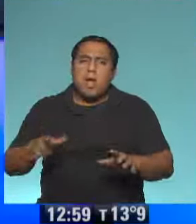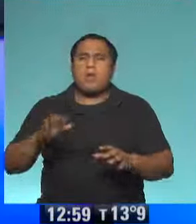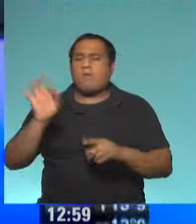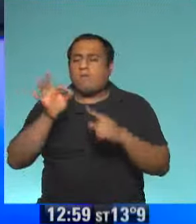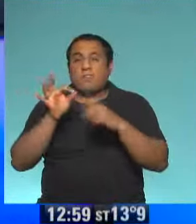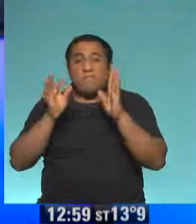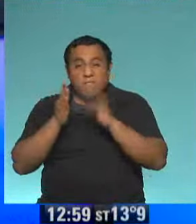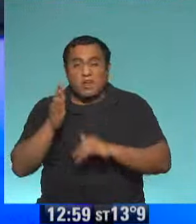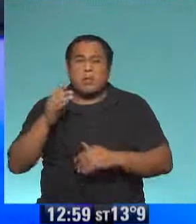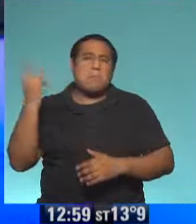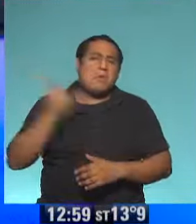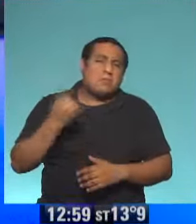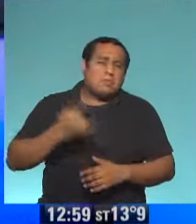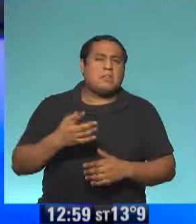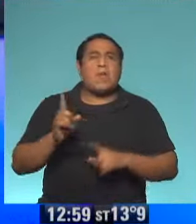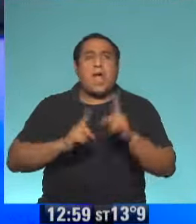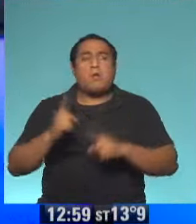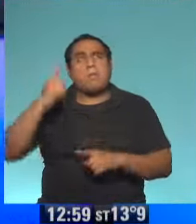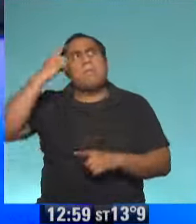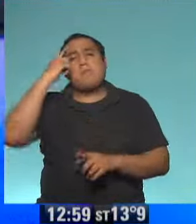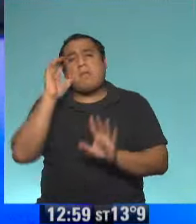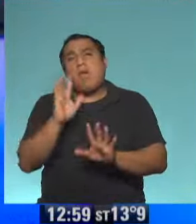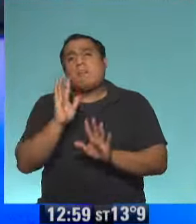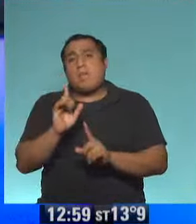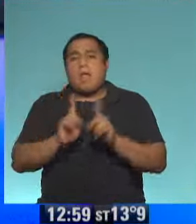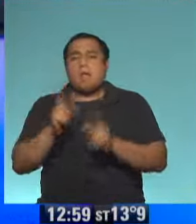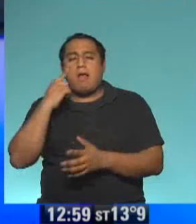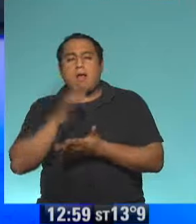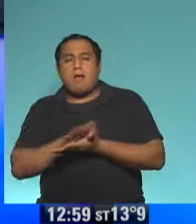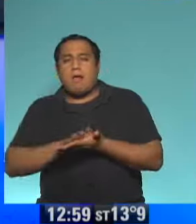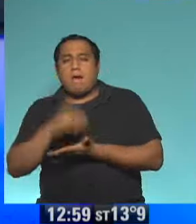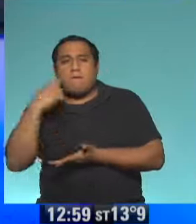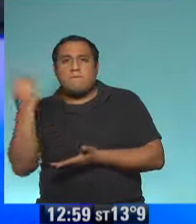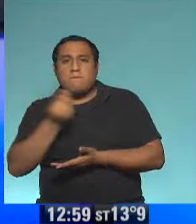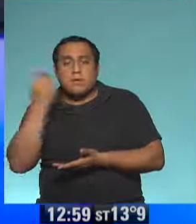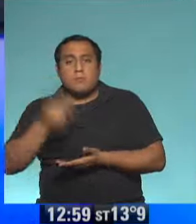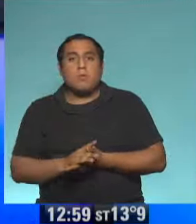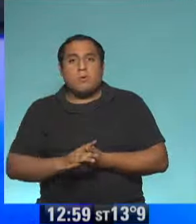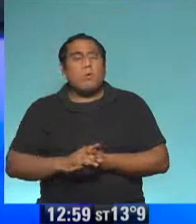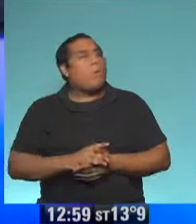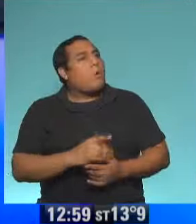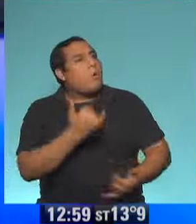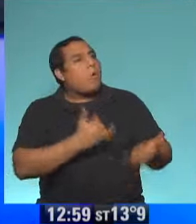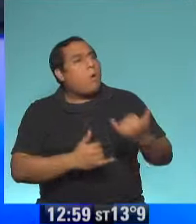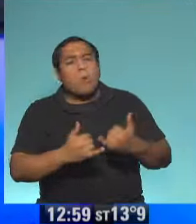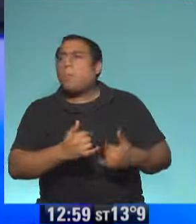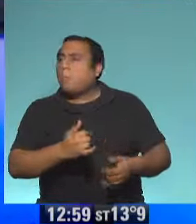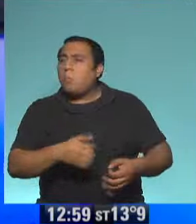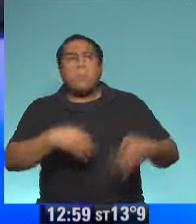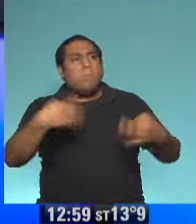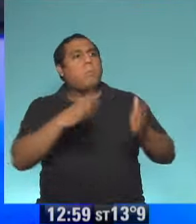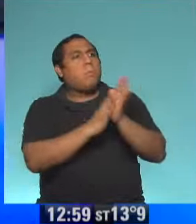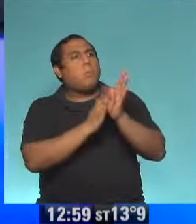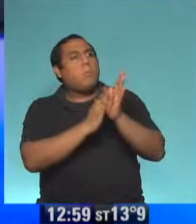esas supersticiones tontas de las que se aprovechan los atorrantes. Se aplaudió mucho su sentido de la justicia, pero